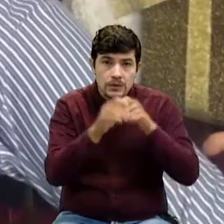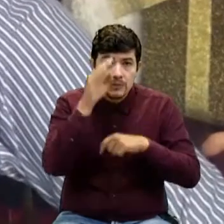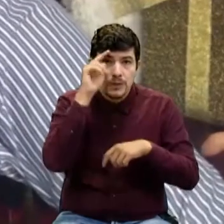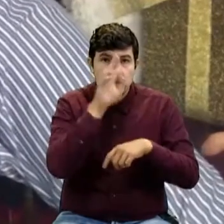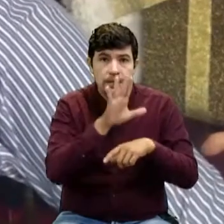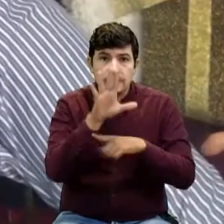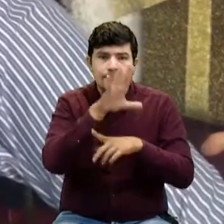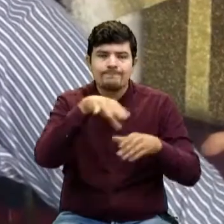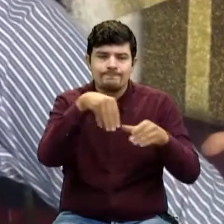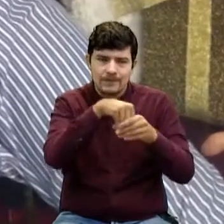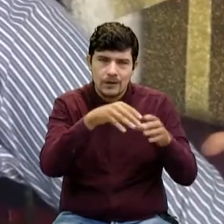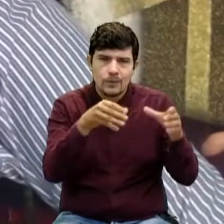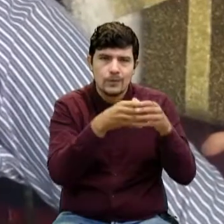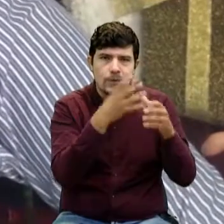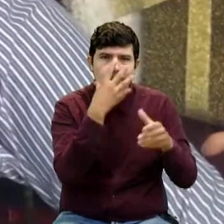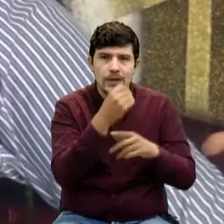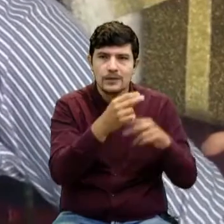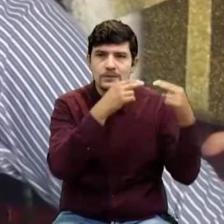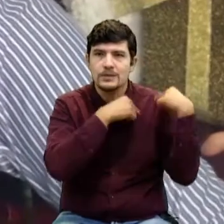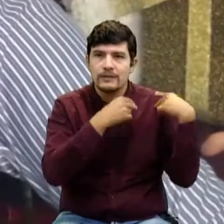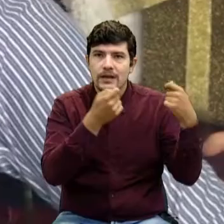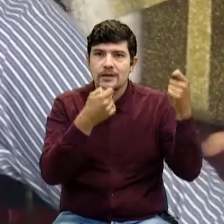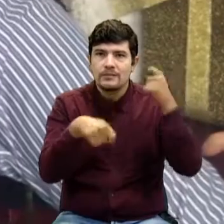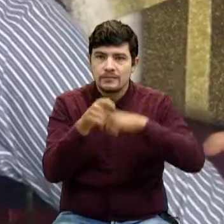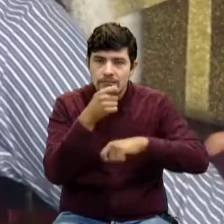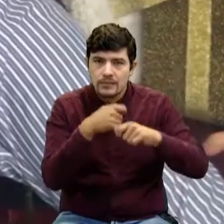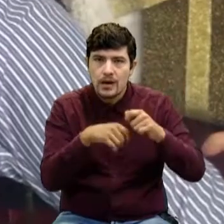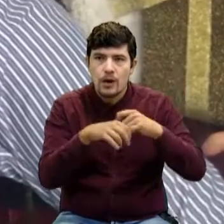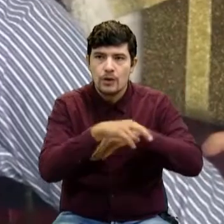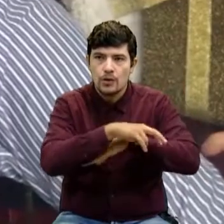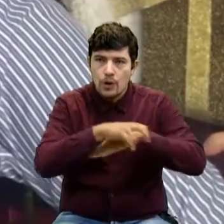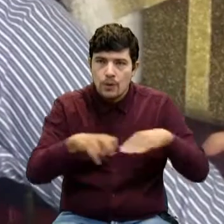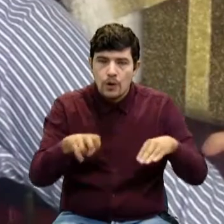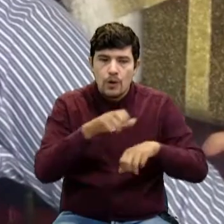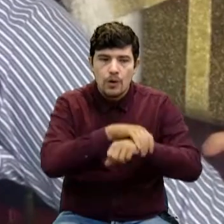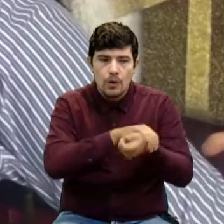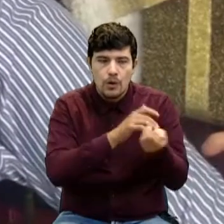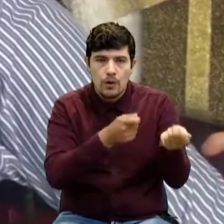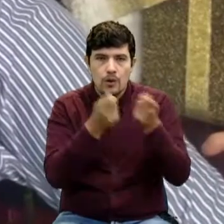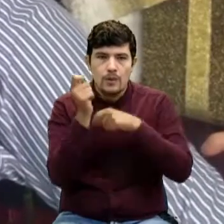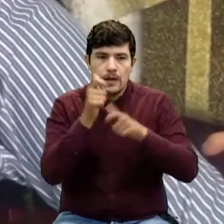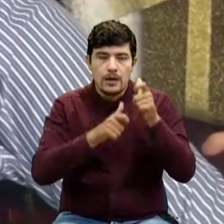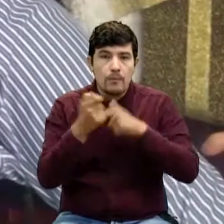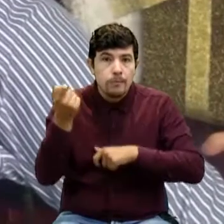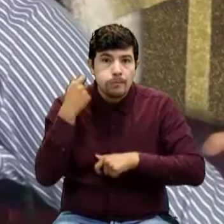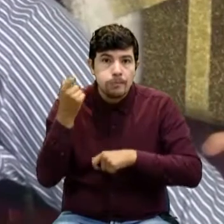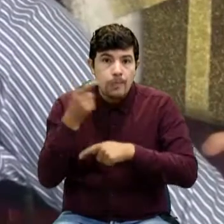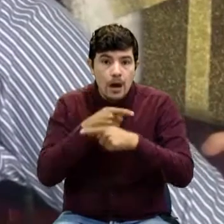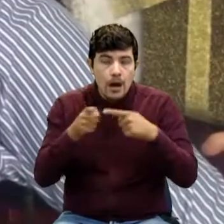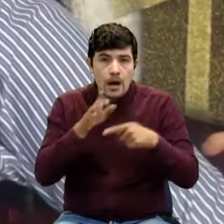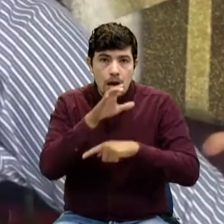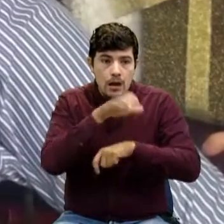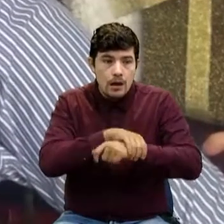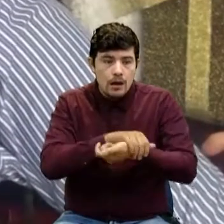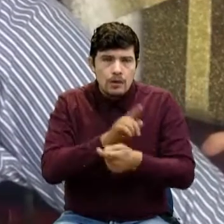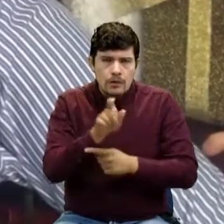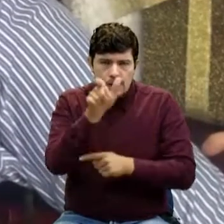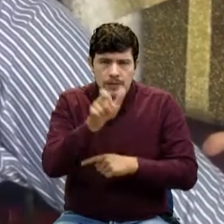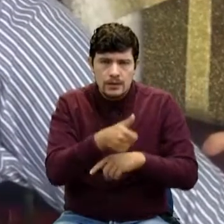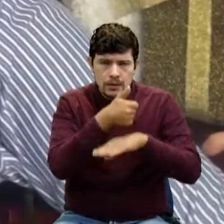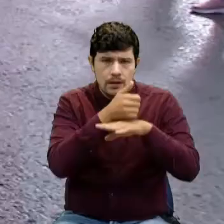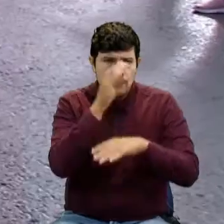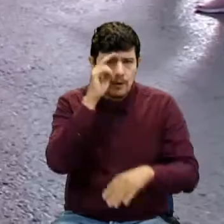delincuenciales dedicadas a la hurto, extorsión y secuestro de personas. El hecho más reciente ocurrió esta semana con la captura de un